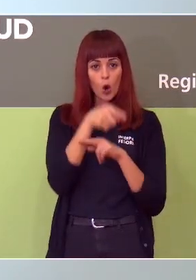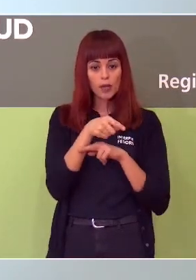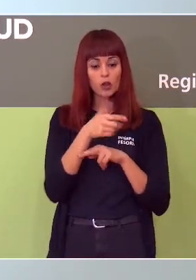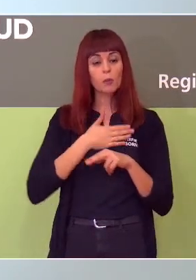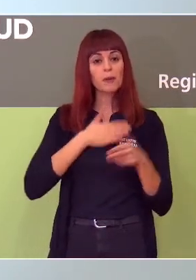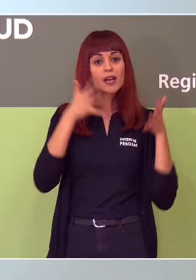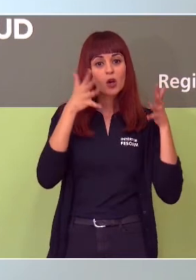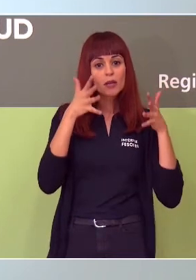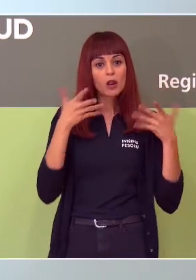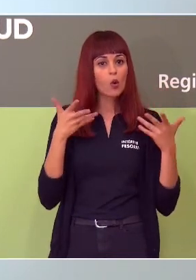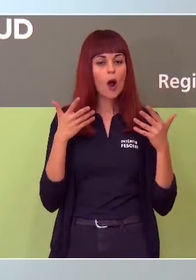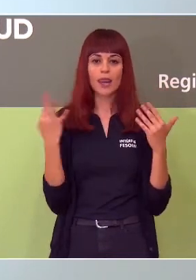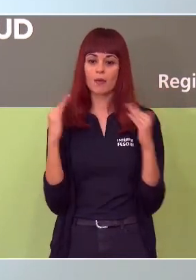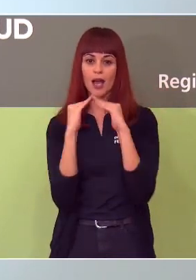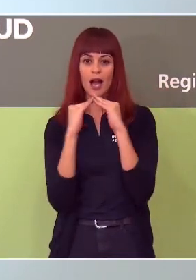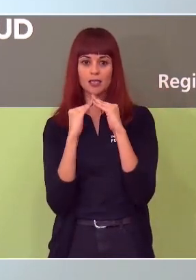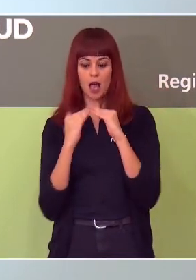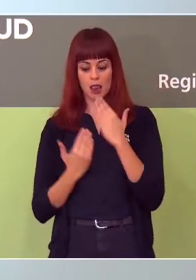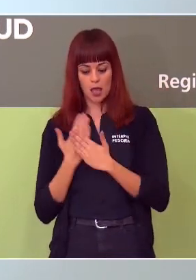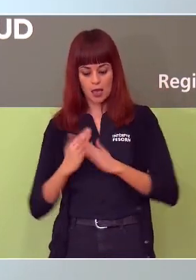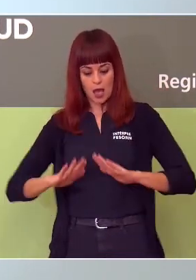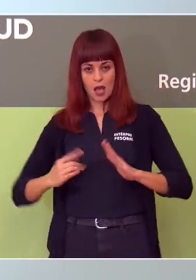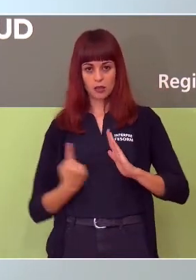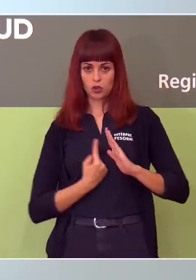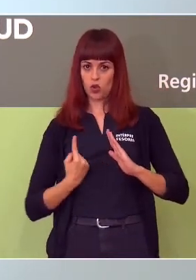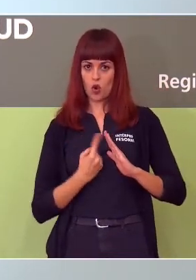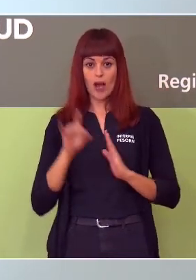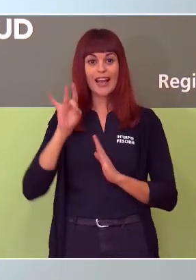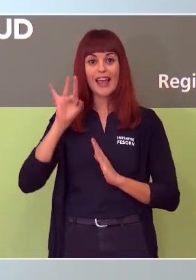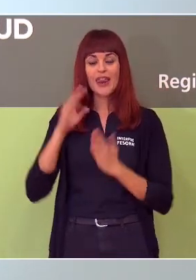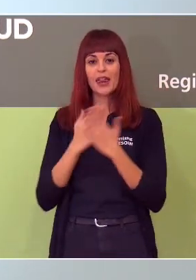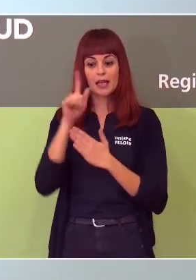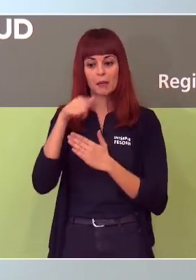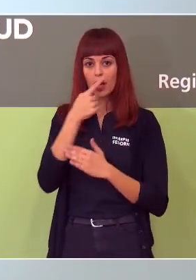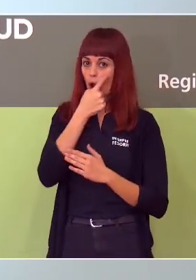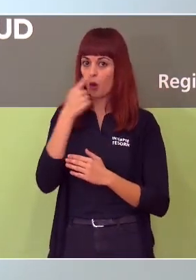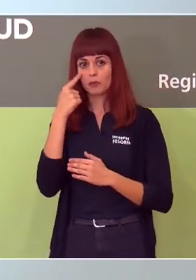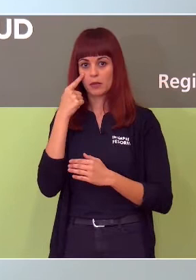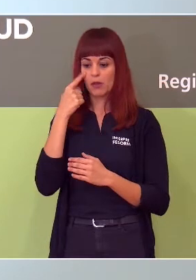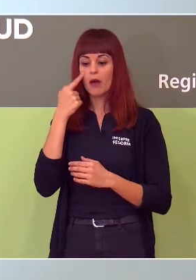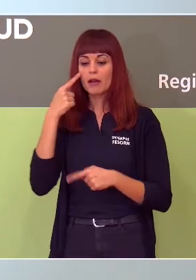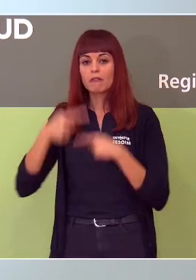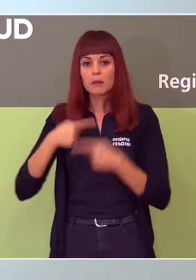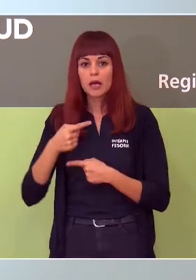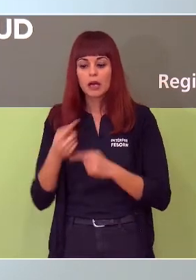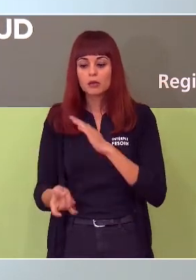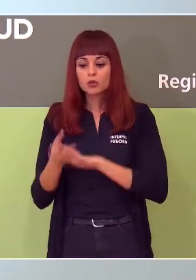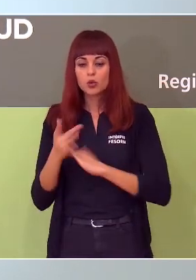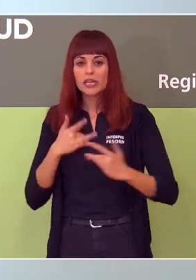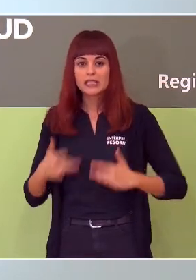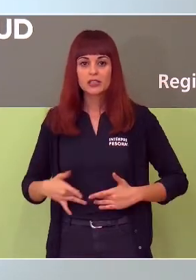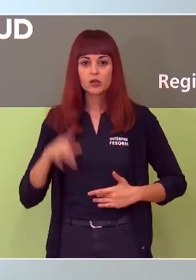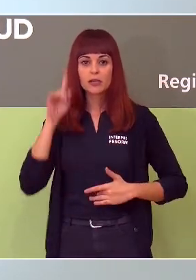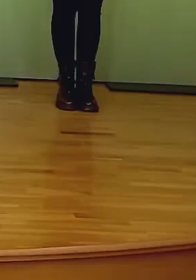recomendaciones, es que tiene que estar en cuarentena por lo menos 15 días sin observación, observación de sus familiares por ver si aparece algún síntoma, es lo que siempre